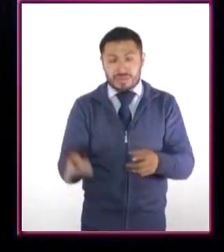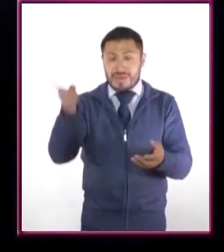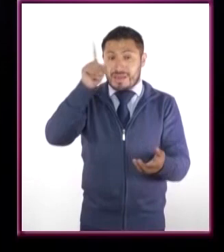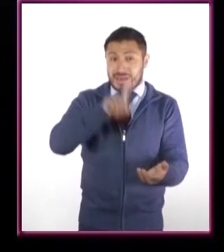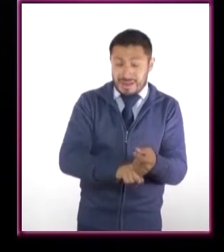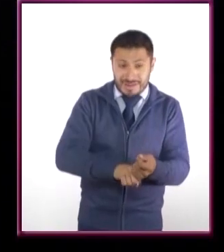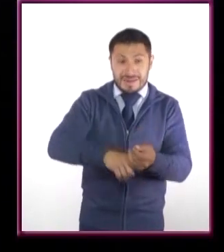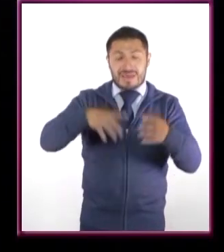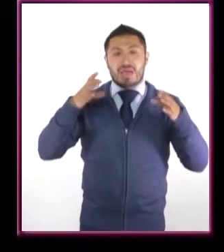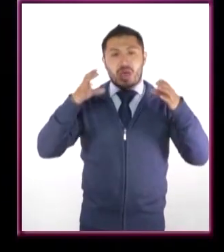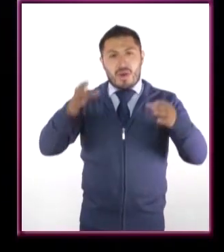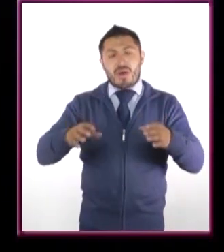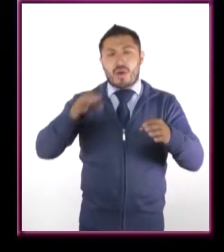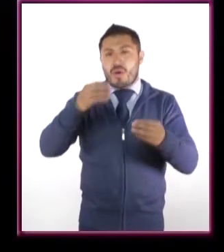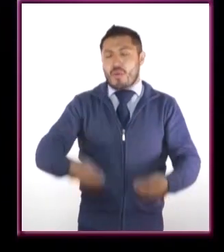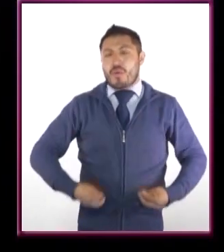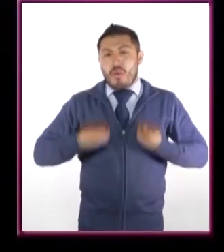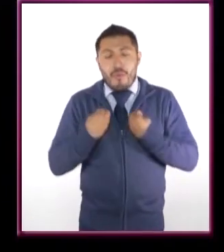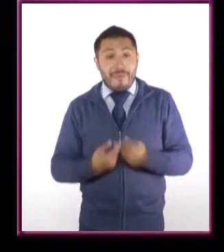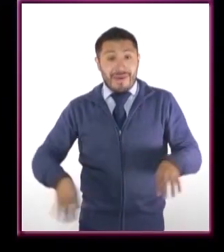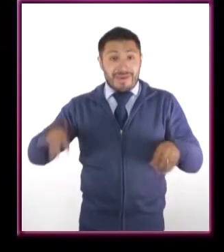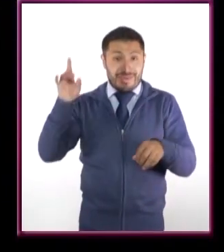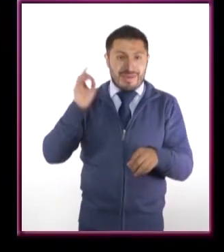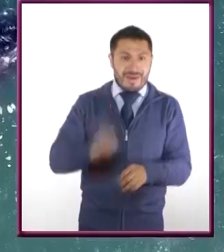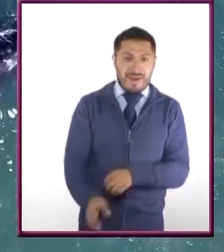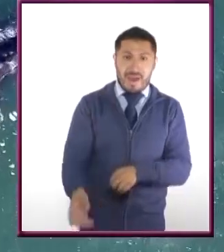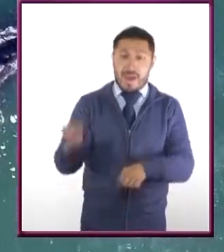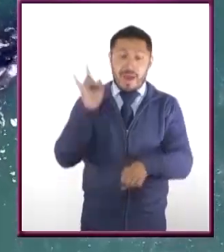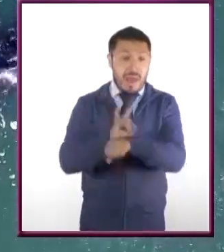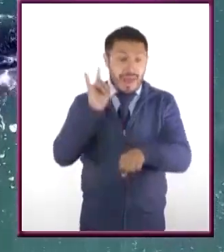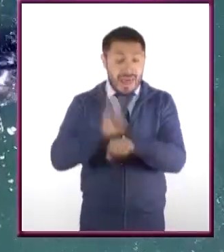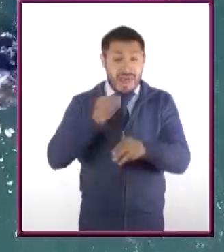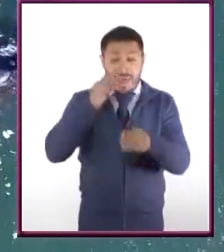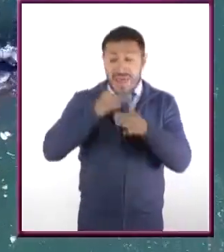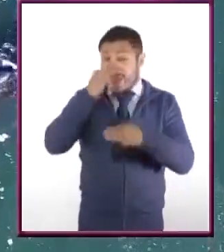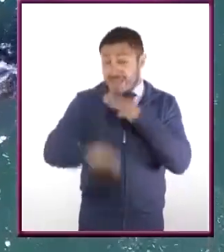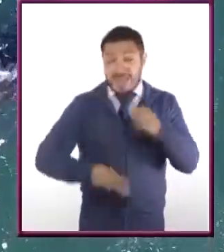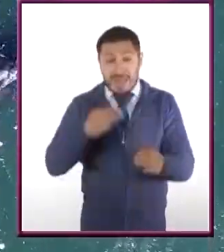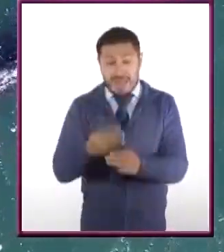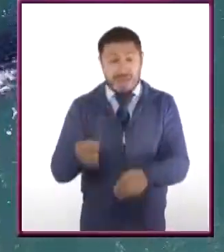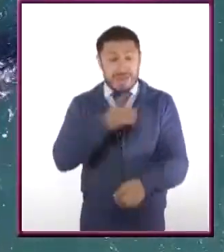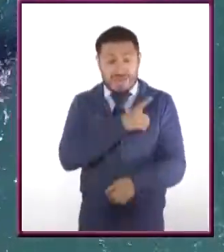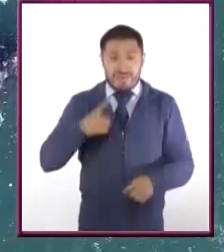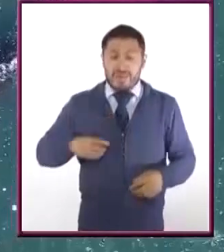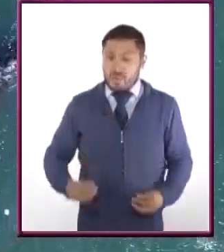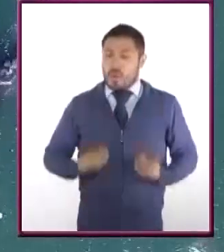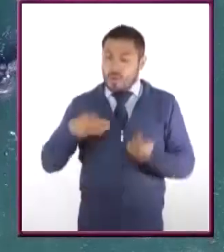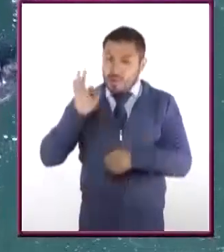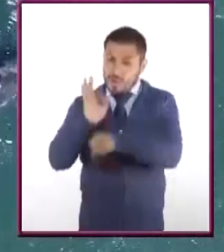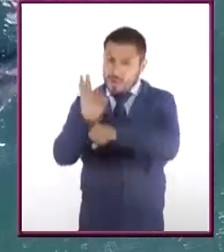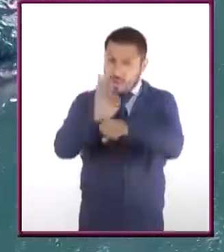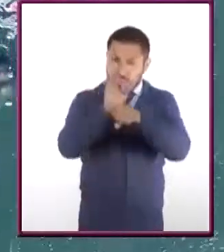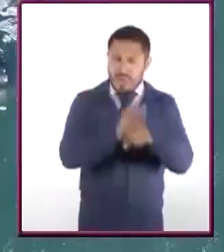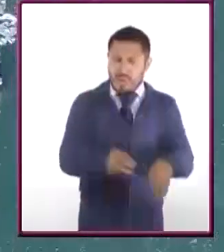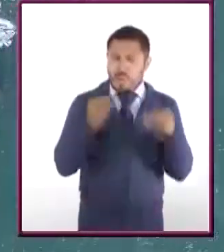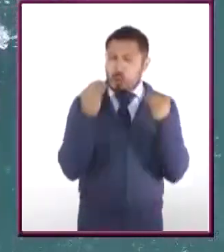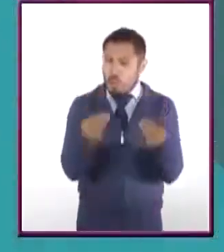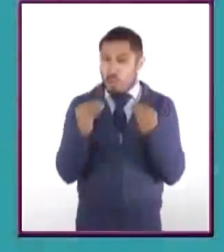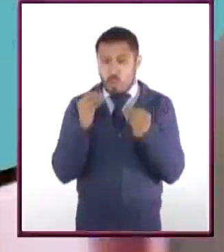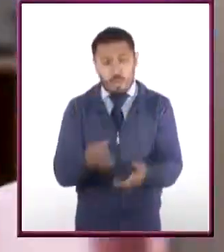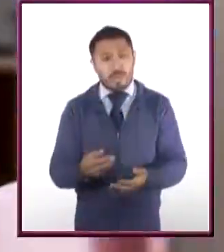los sonidos de vida inteligente de la Tierra, vida que tenemos que proteger con muchas